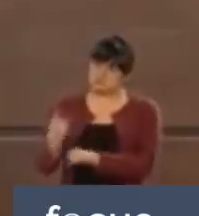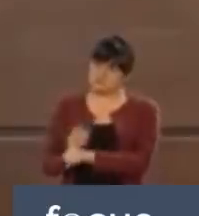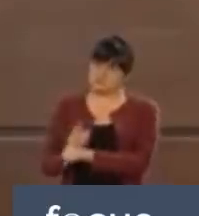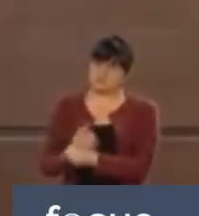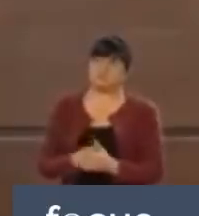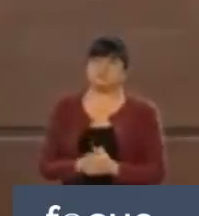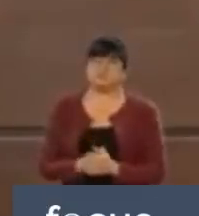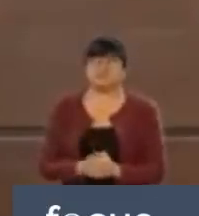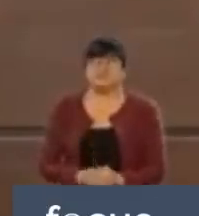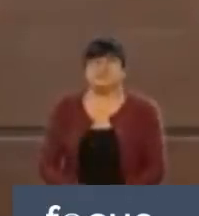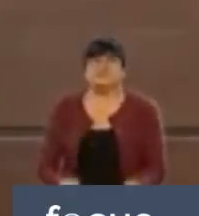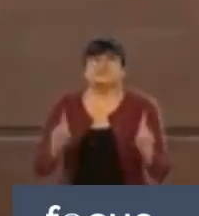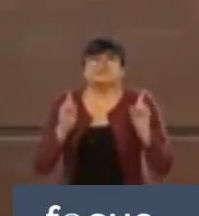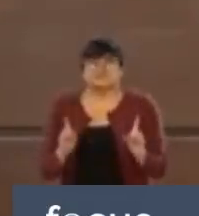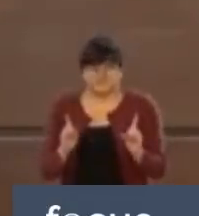Pero